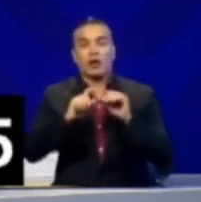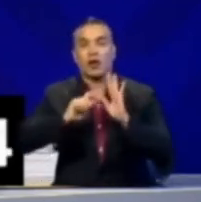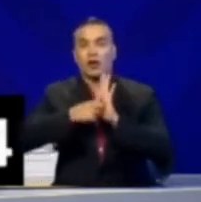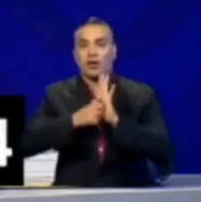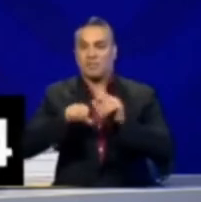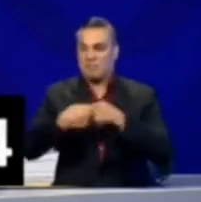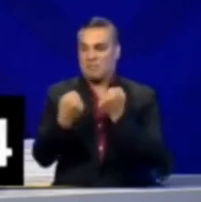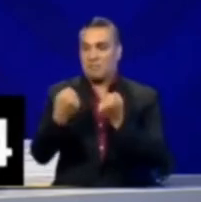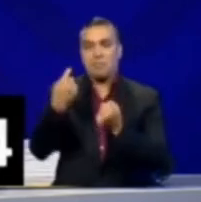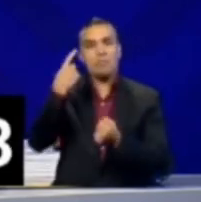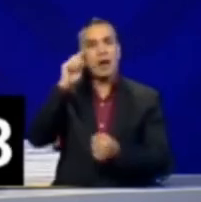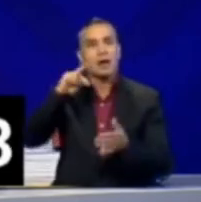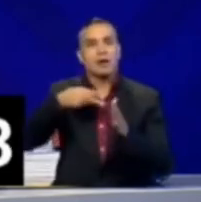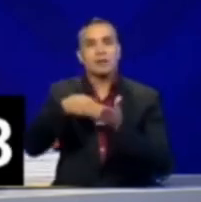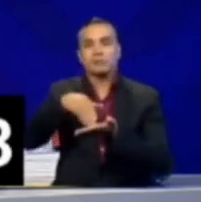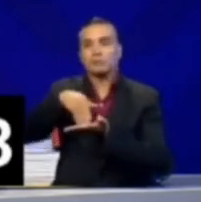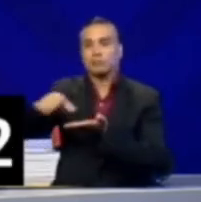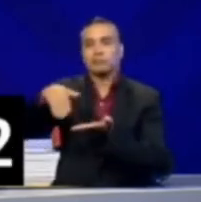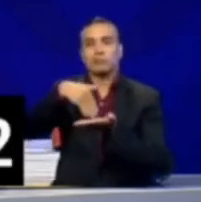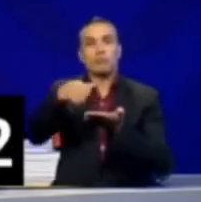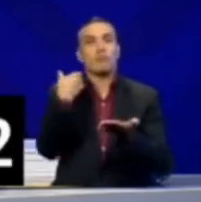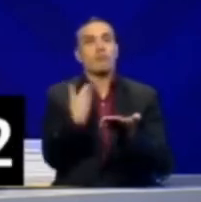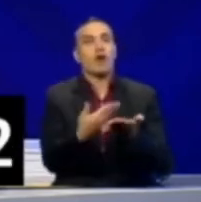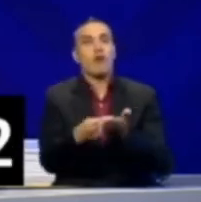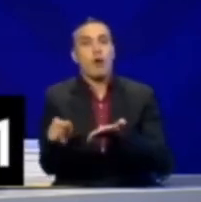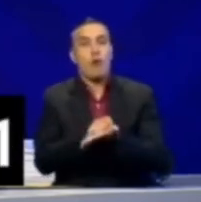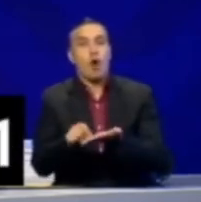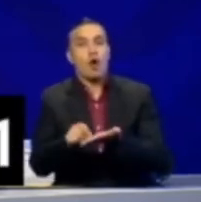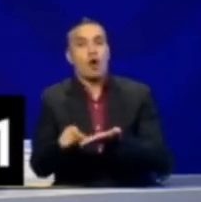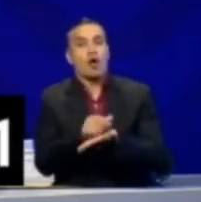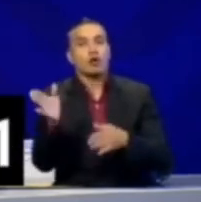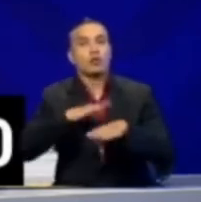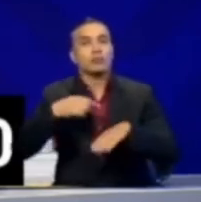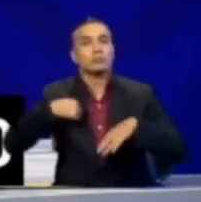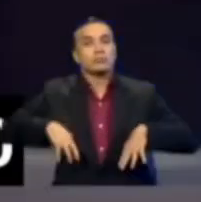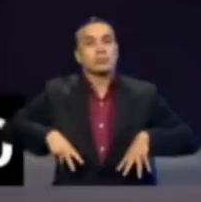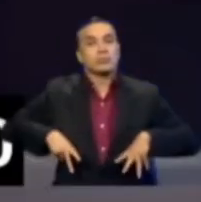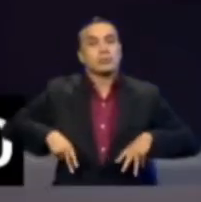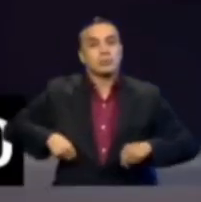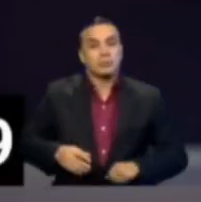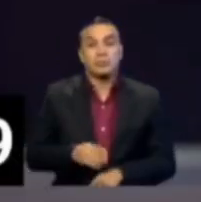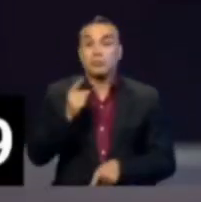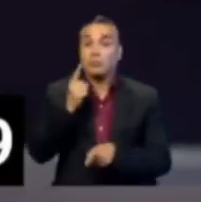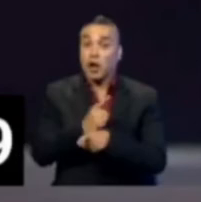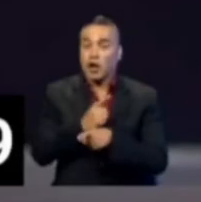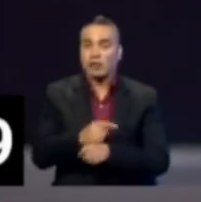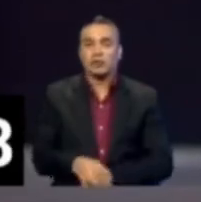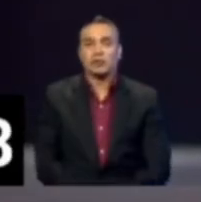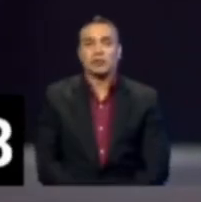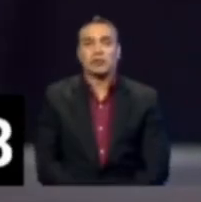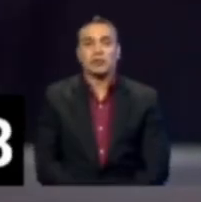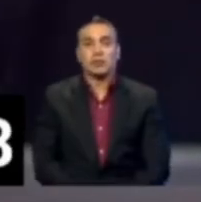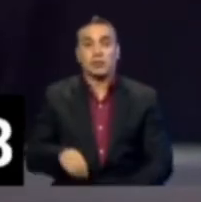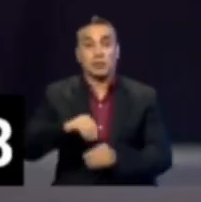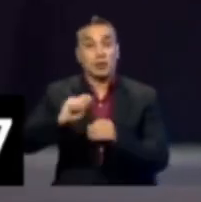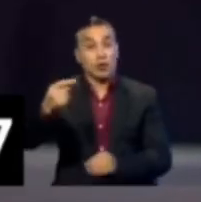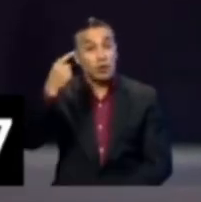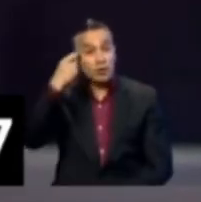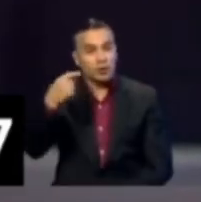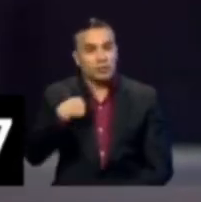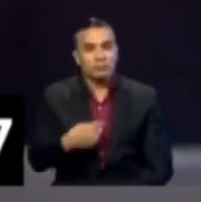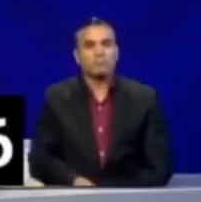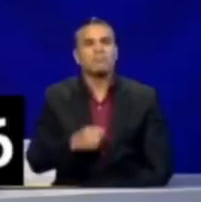Contraloría, pretender eliminar pruebas sobre sus actos de corrupción. Por lo tanto, en nuestro